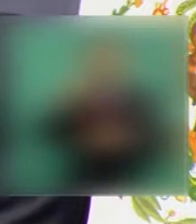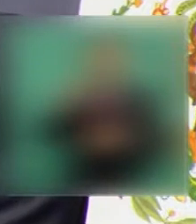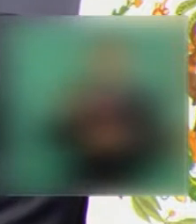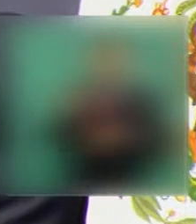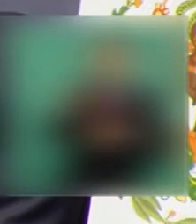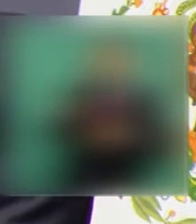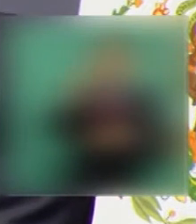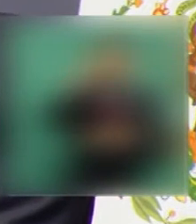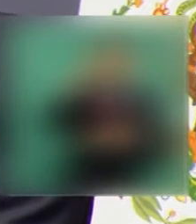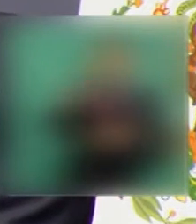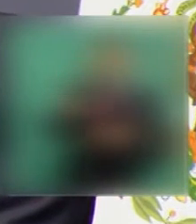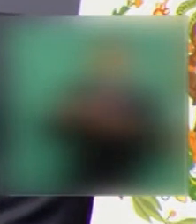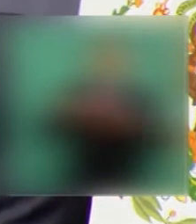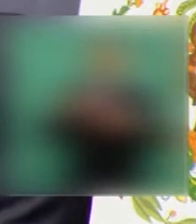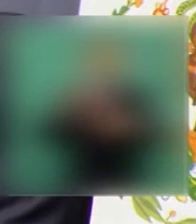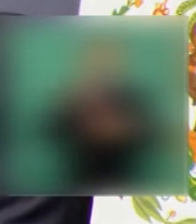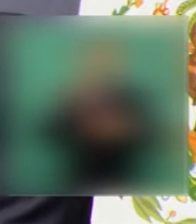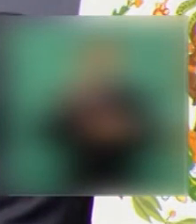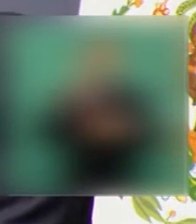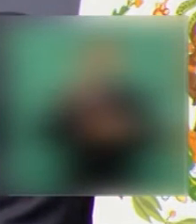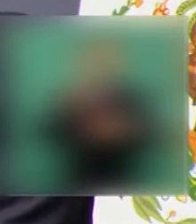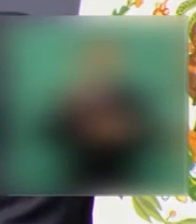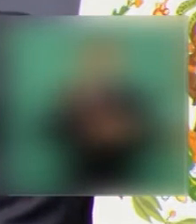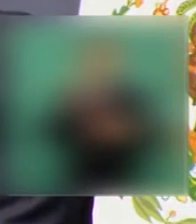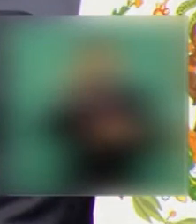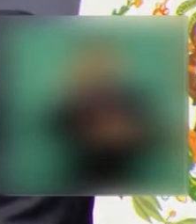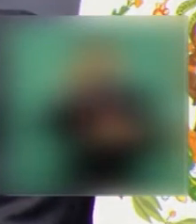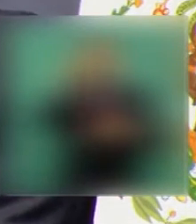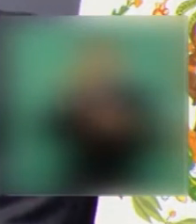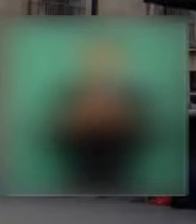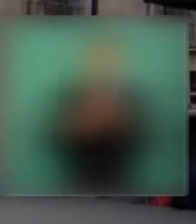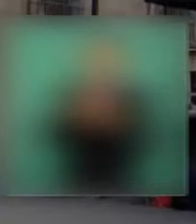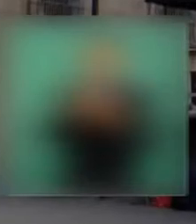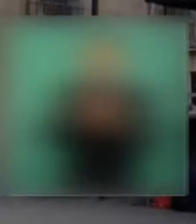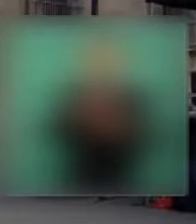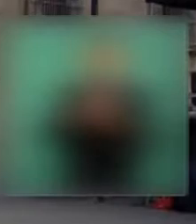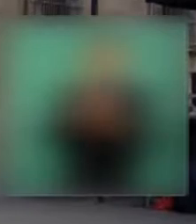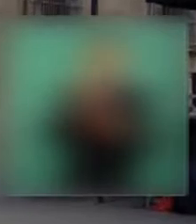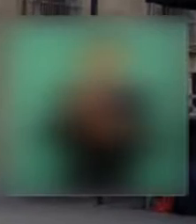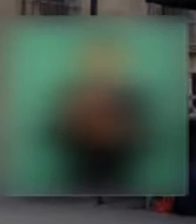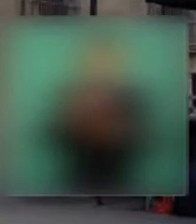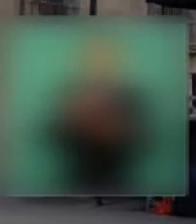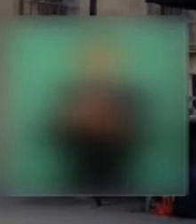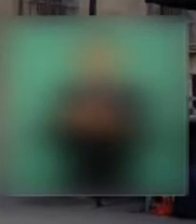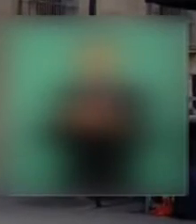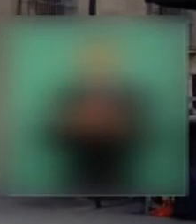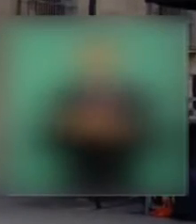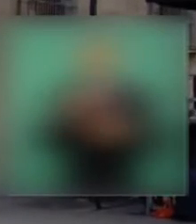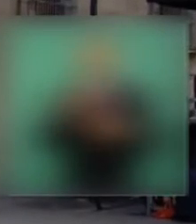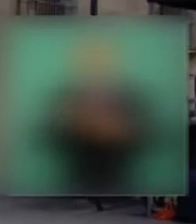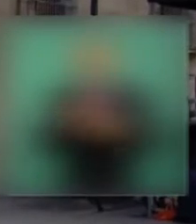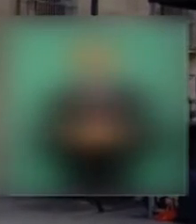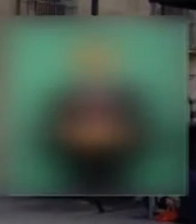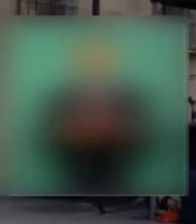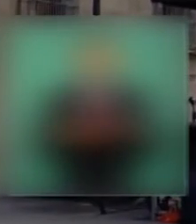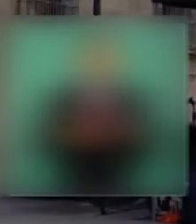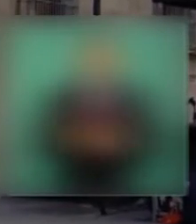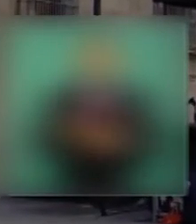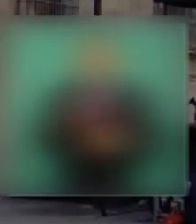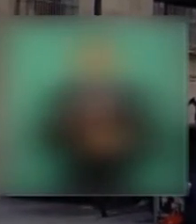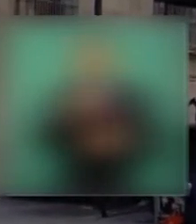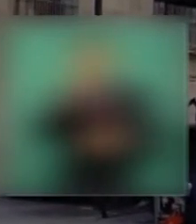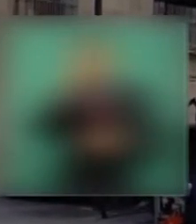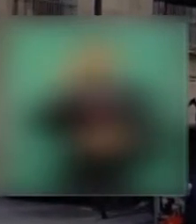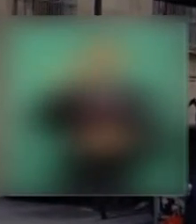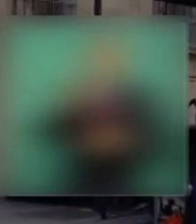Futuro. También mencionó que se publicaron 79 títulos de grandes autores con 4.380.000 ejemplares gratuitos o a precios accesibles y